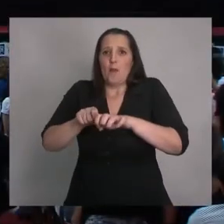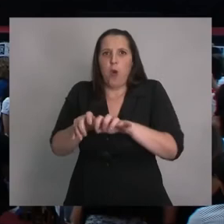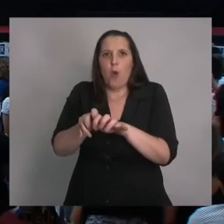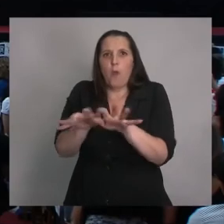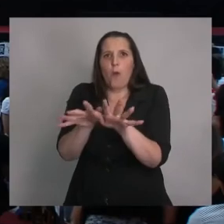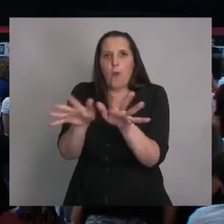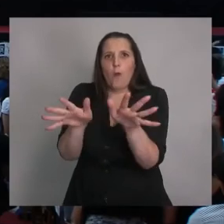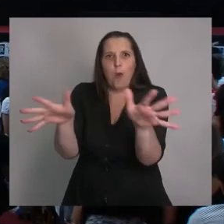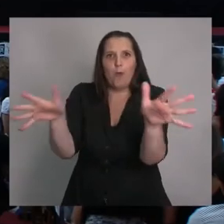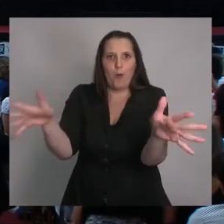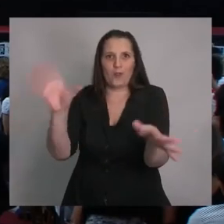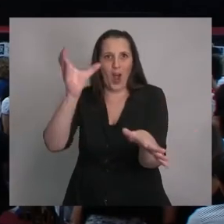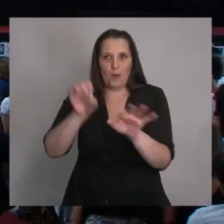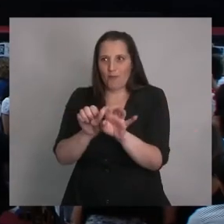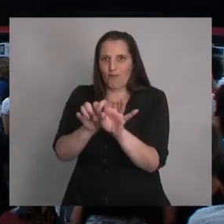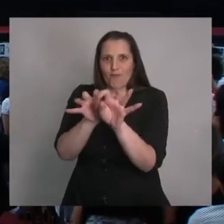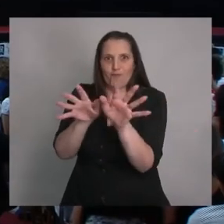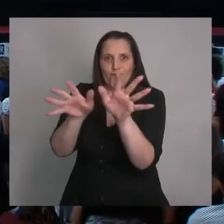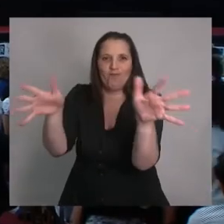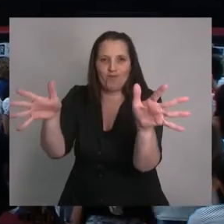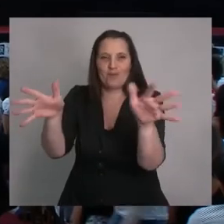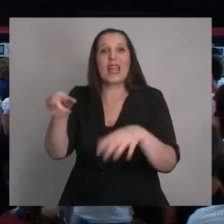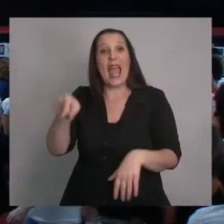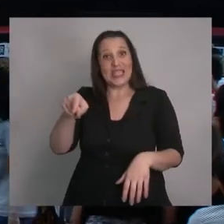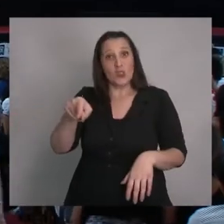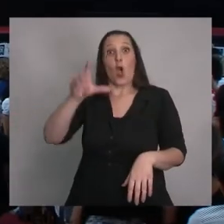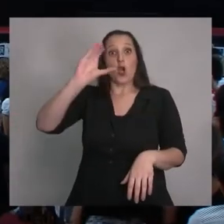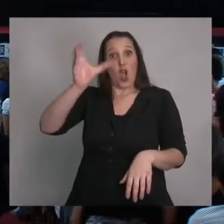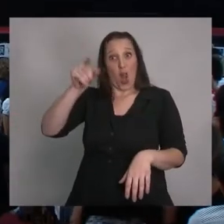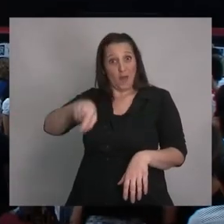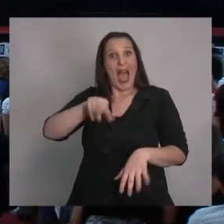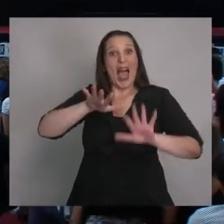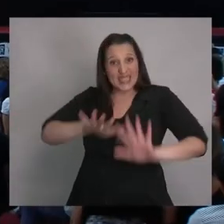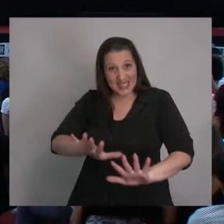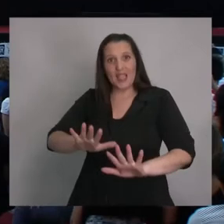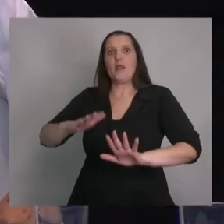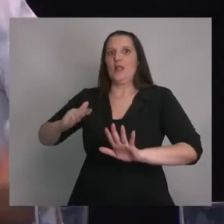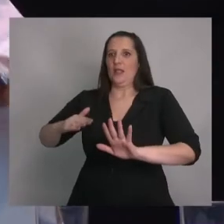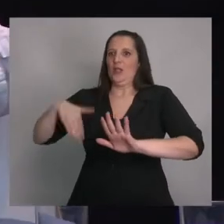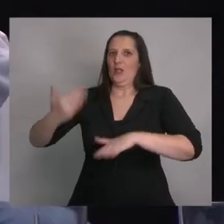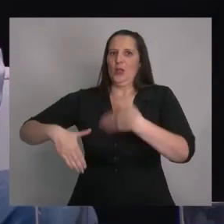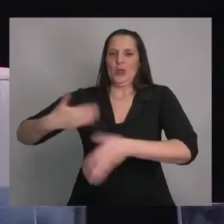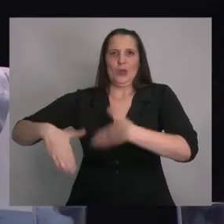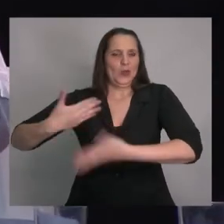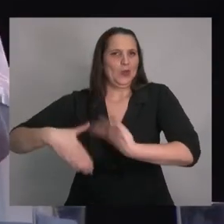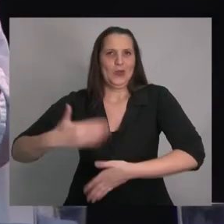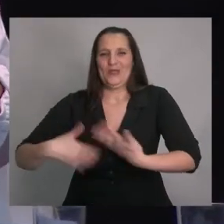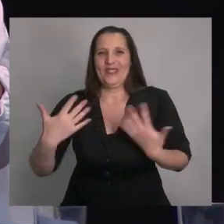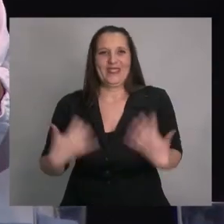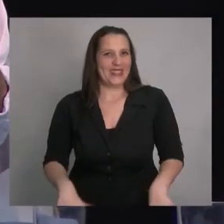y colombia ni en colombia ese fascismo ha avanzado de una manera